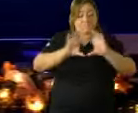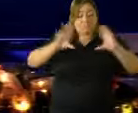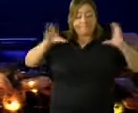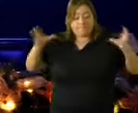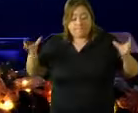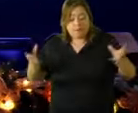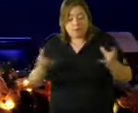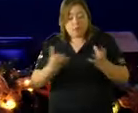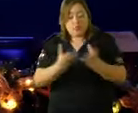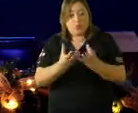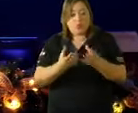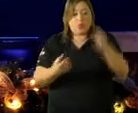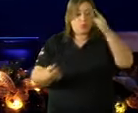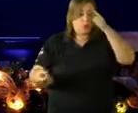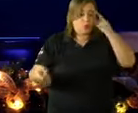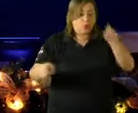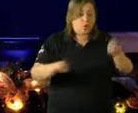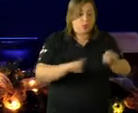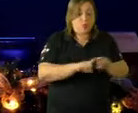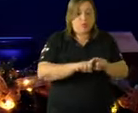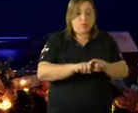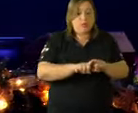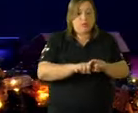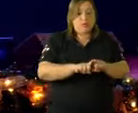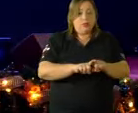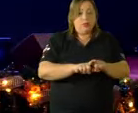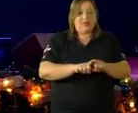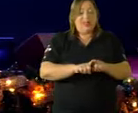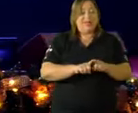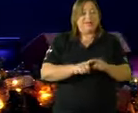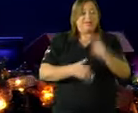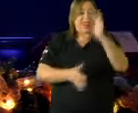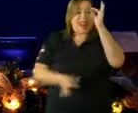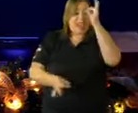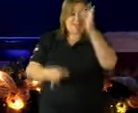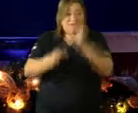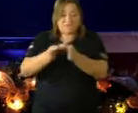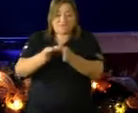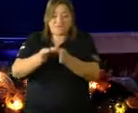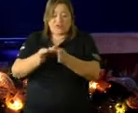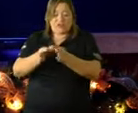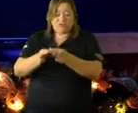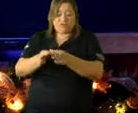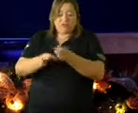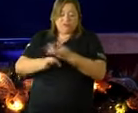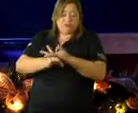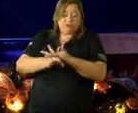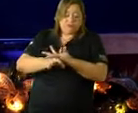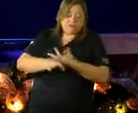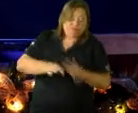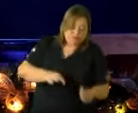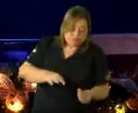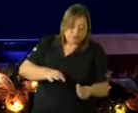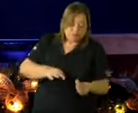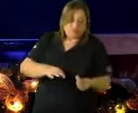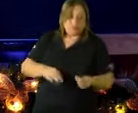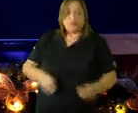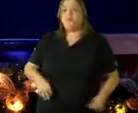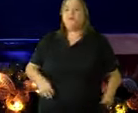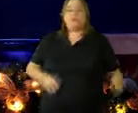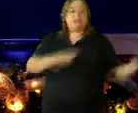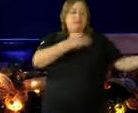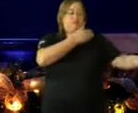todos coinciden en tratar de arrebatarnos la fe. Es un ataque continuo. Es un